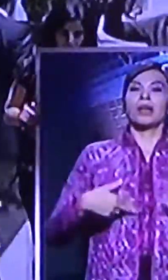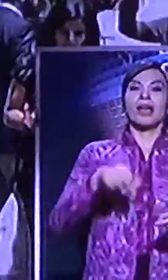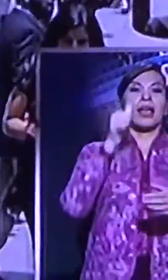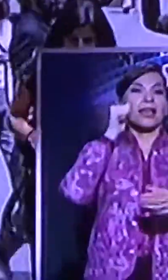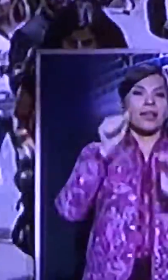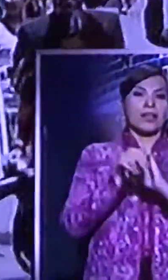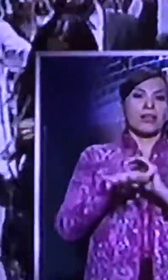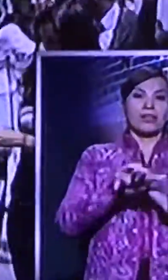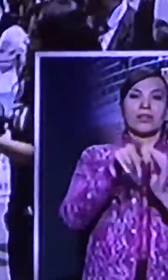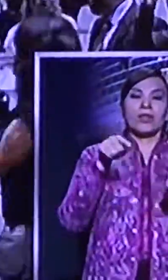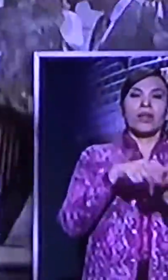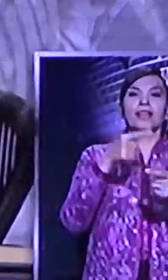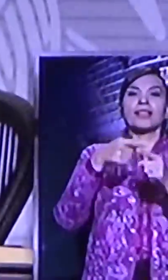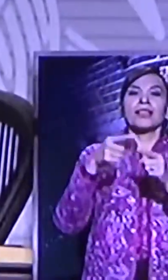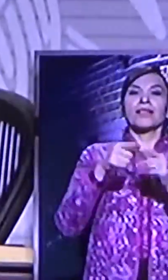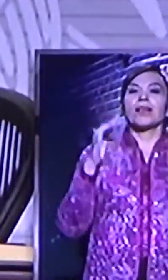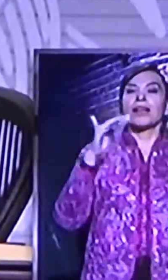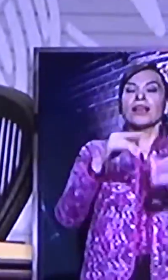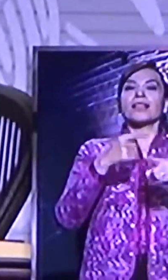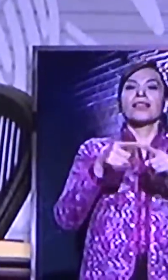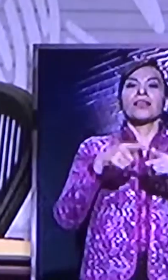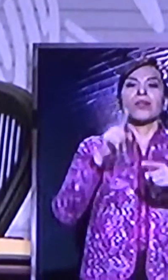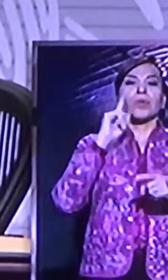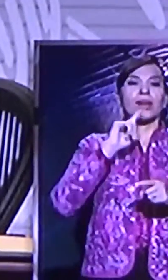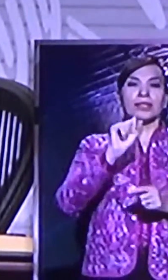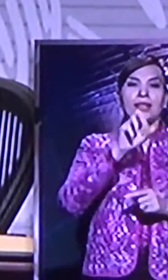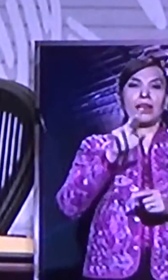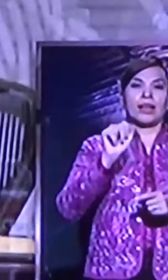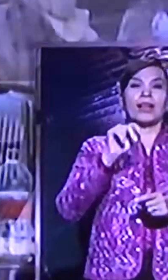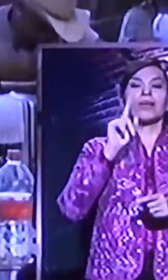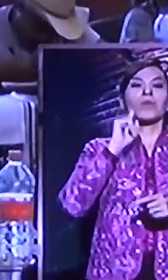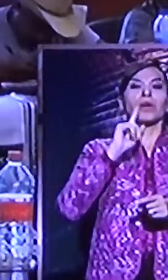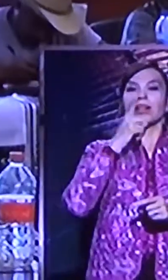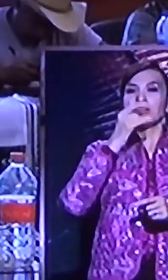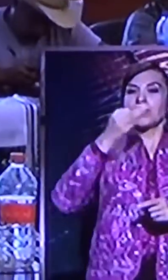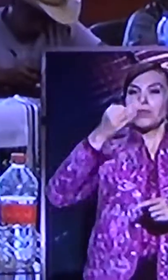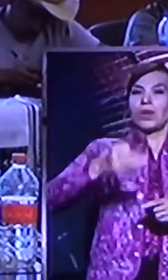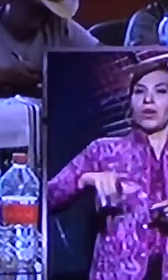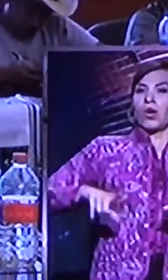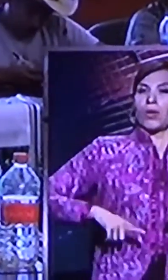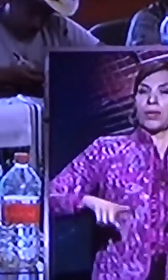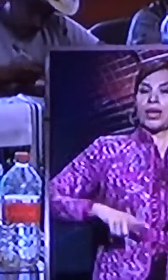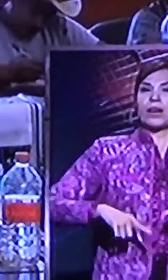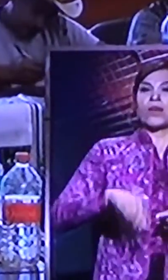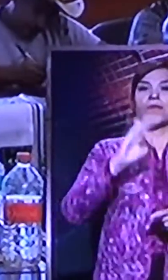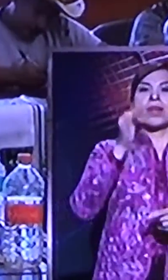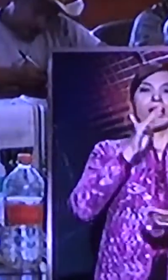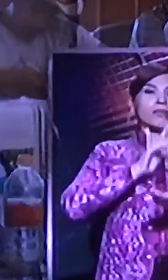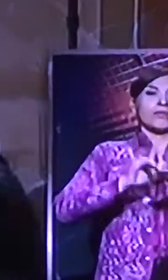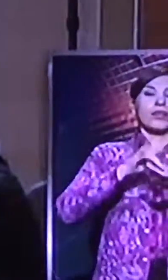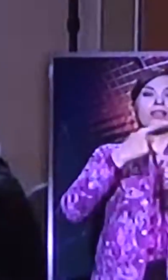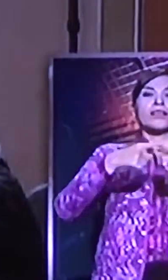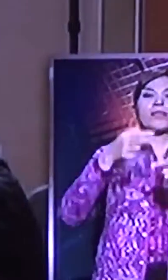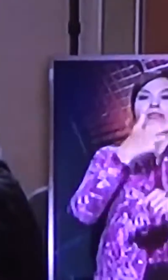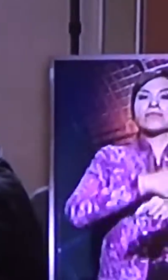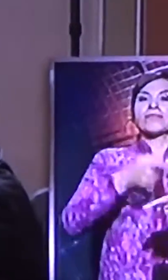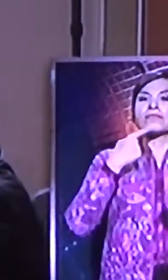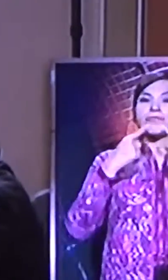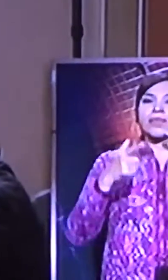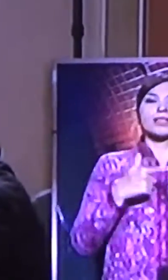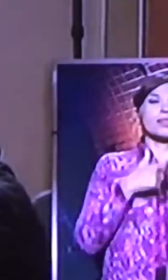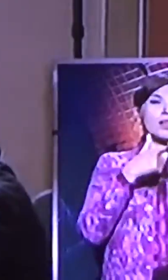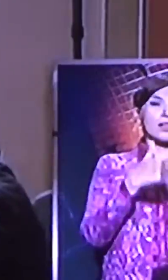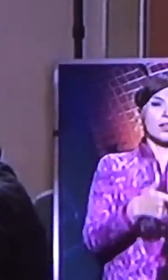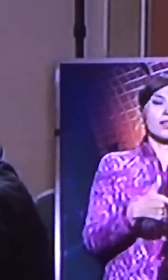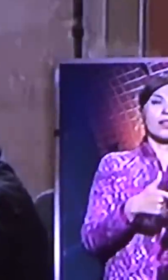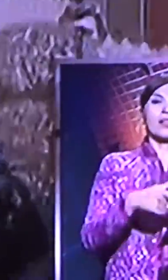a las familias, la canciller Louise Massieu expresó la disposición del gobierno federal de dar todo su apoyo al mecanismo para seguir